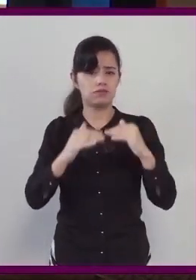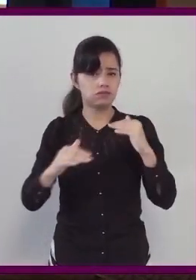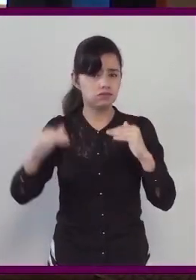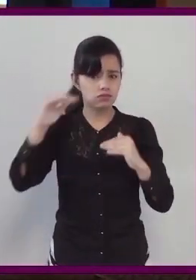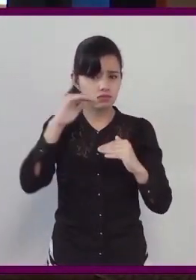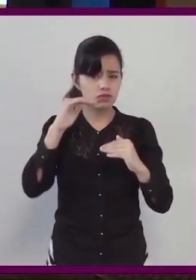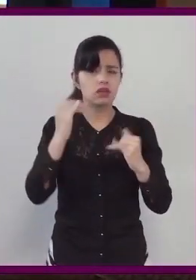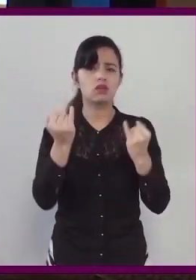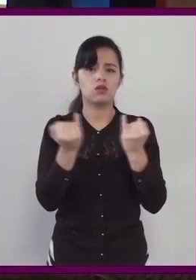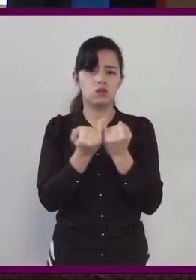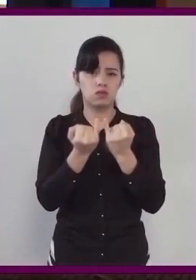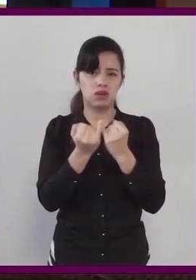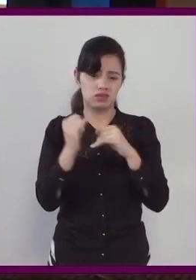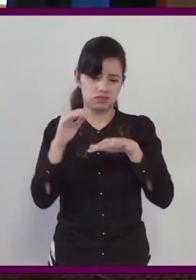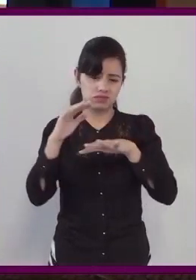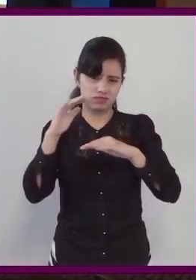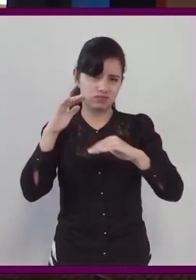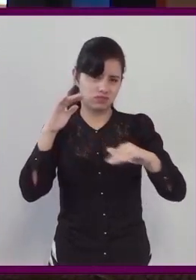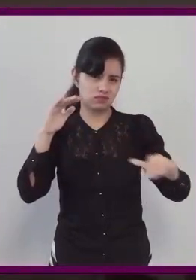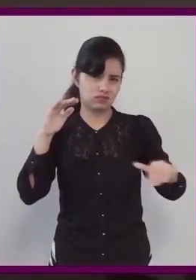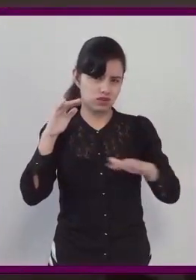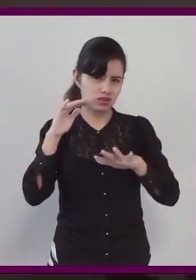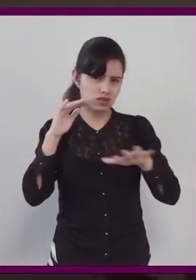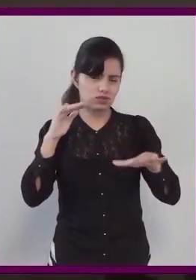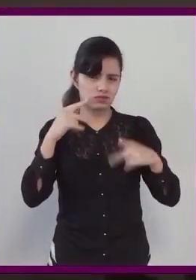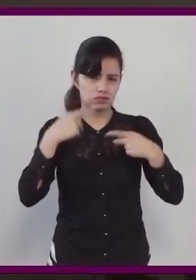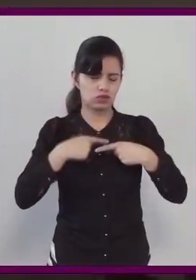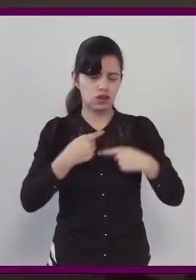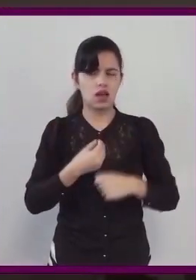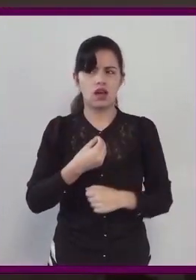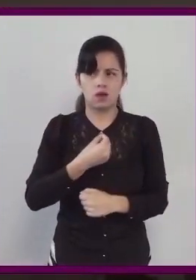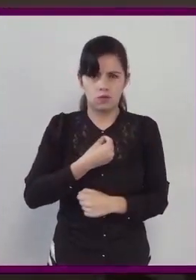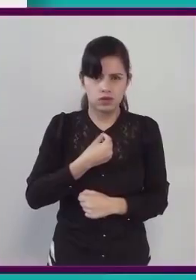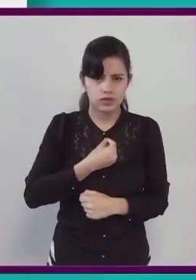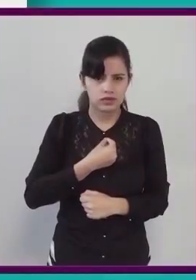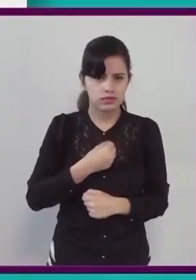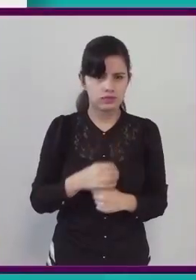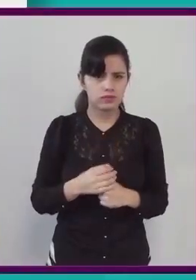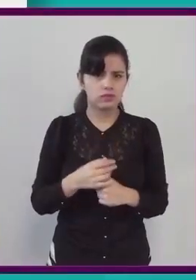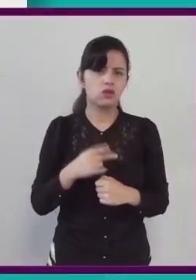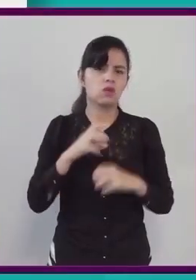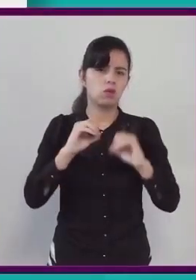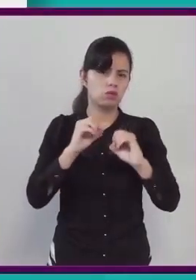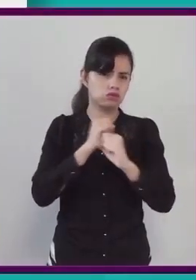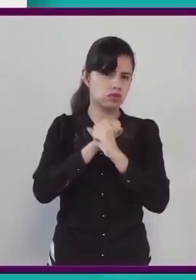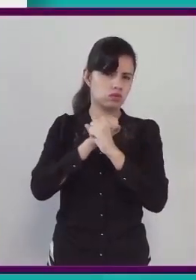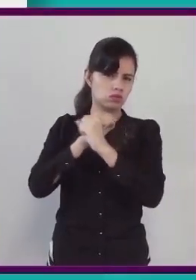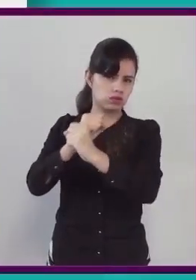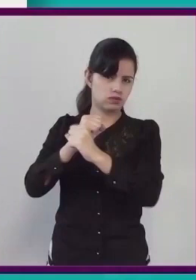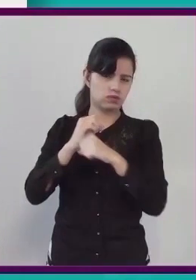hay un acto de resistencia, pues. Pero también me parece que